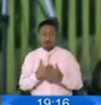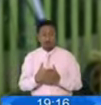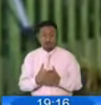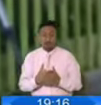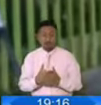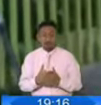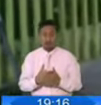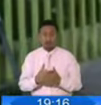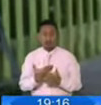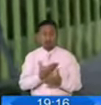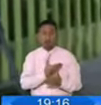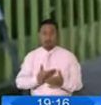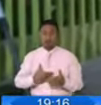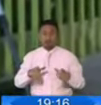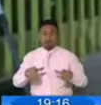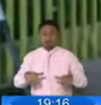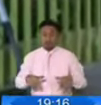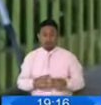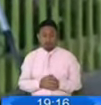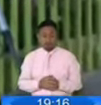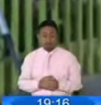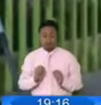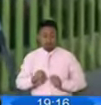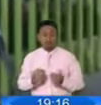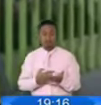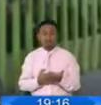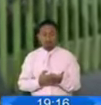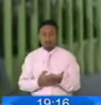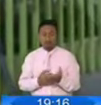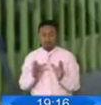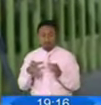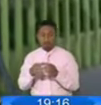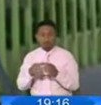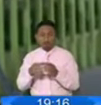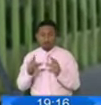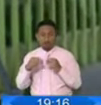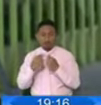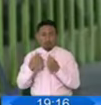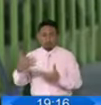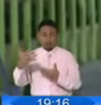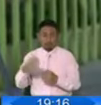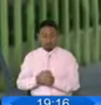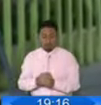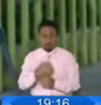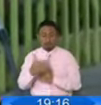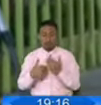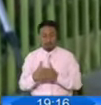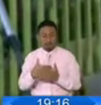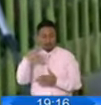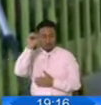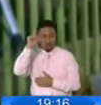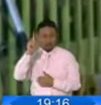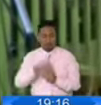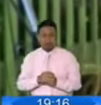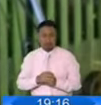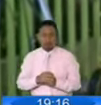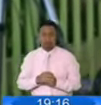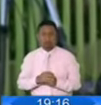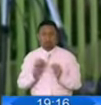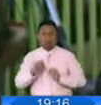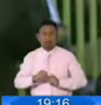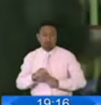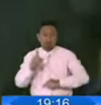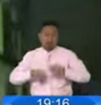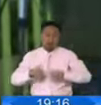del presidente Lenín Moreno y que se reúna con el buró político, pues él se pronunciará y nos dará